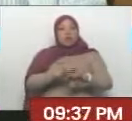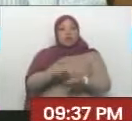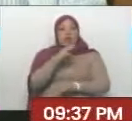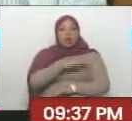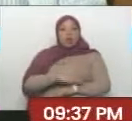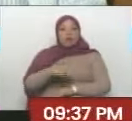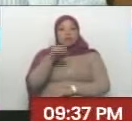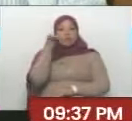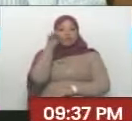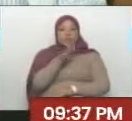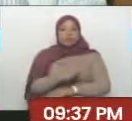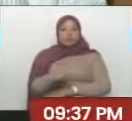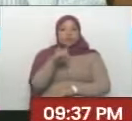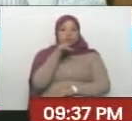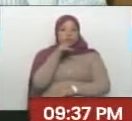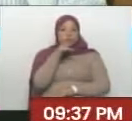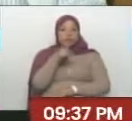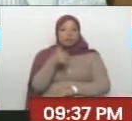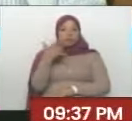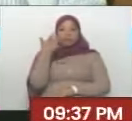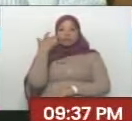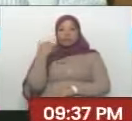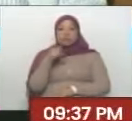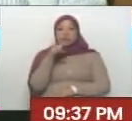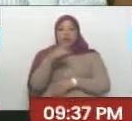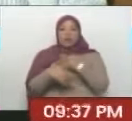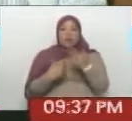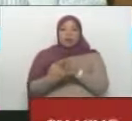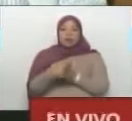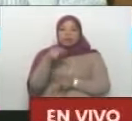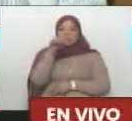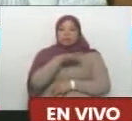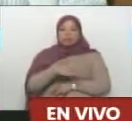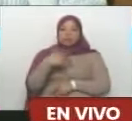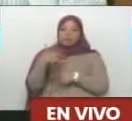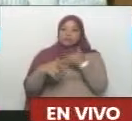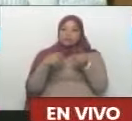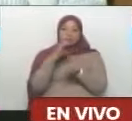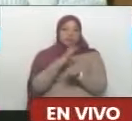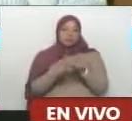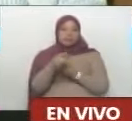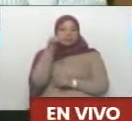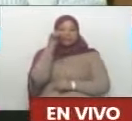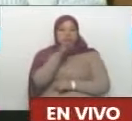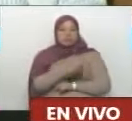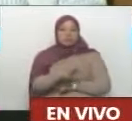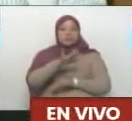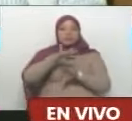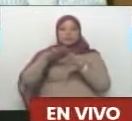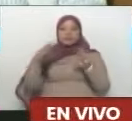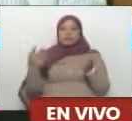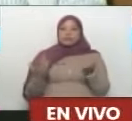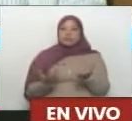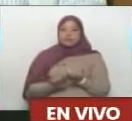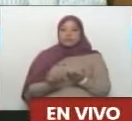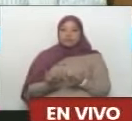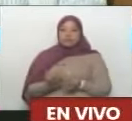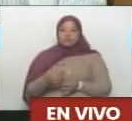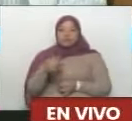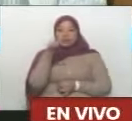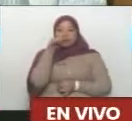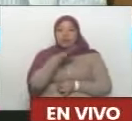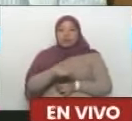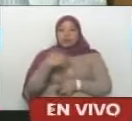grandes maquinarias, quienes han generado desde la industria cultural más poderosa en el mundo, quienes han